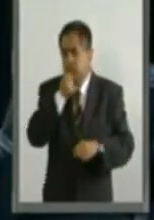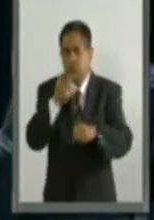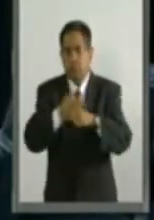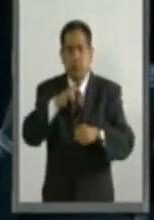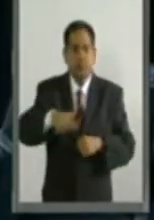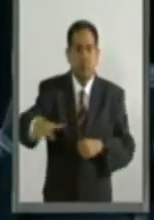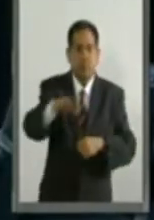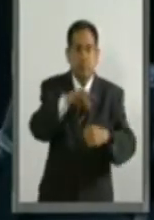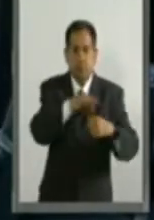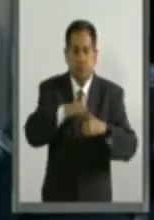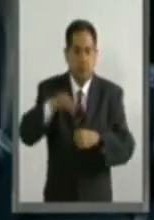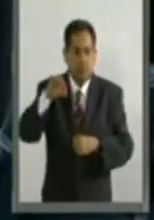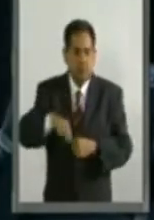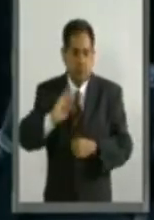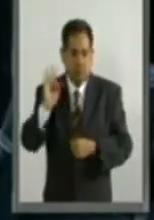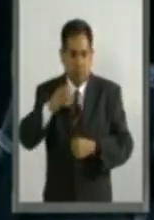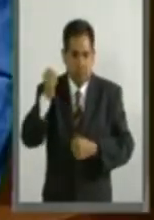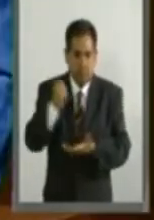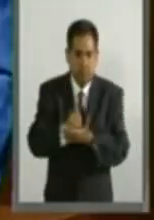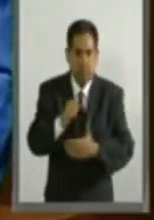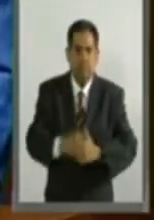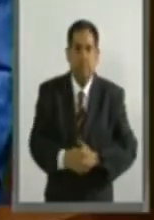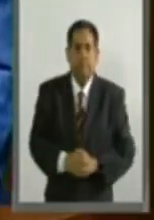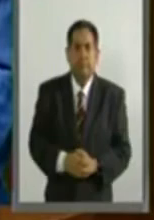Asamblea en votación económica si es de aprobarse.